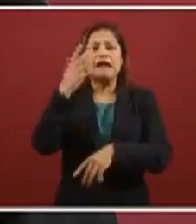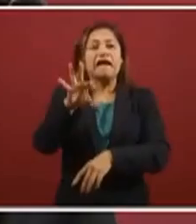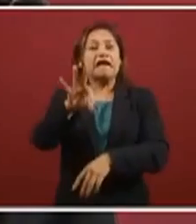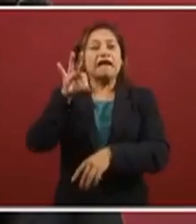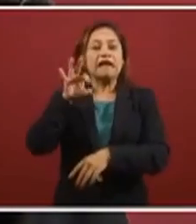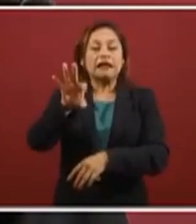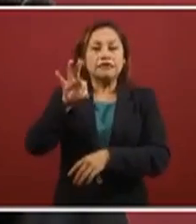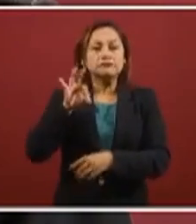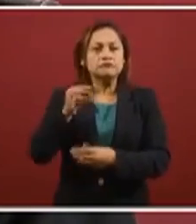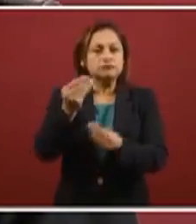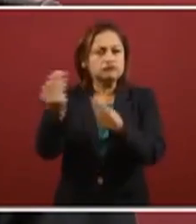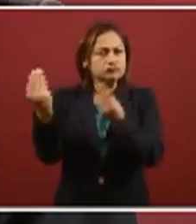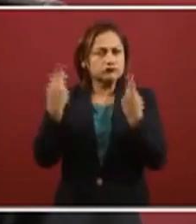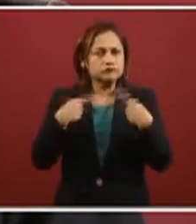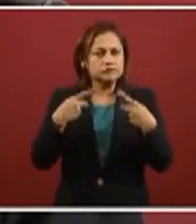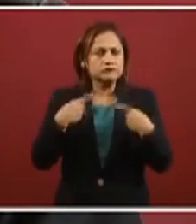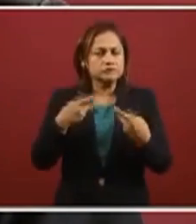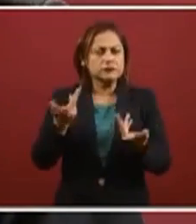Hay